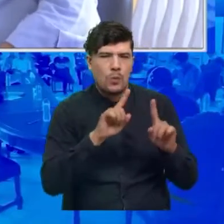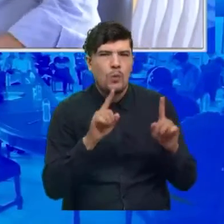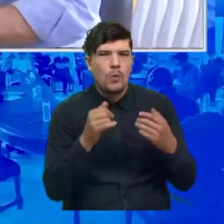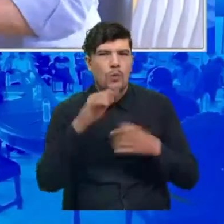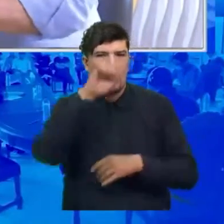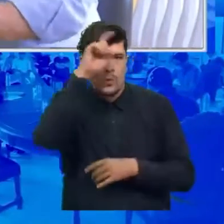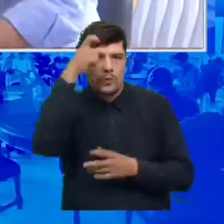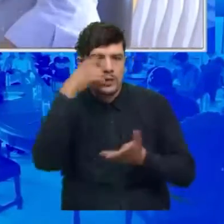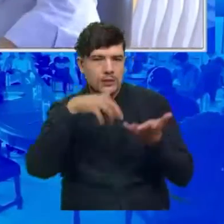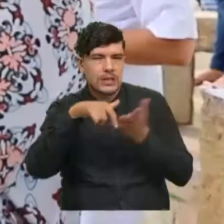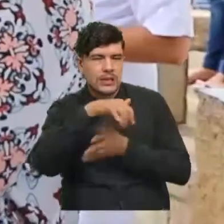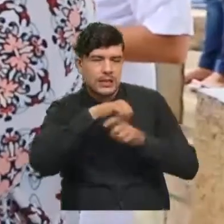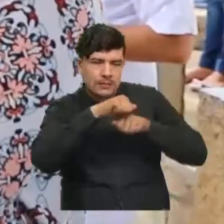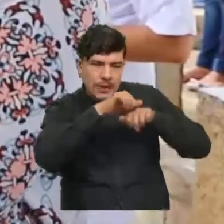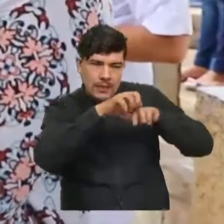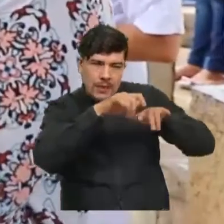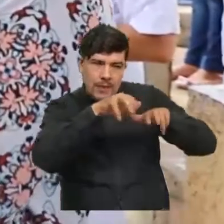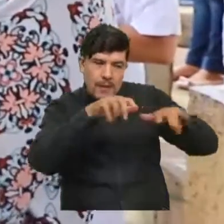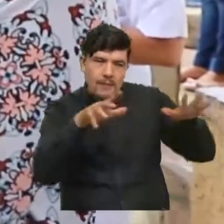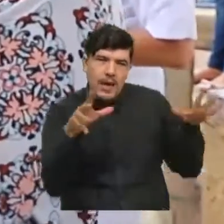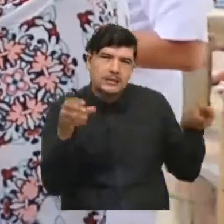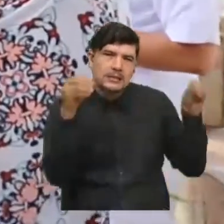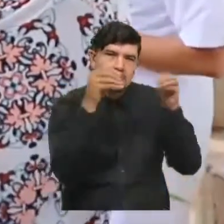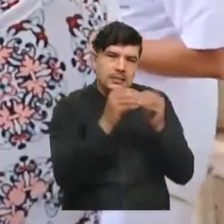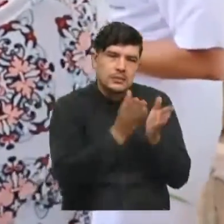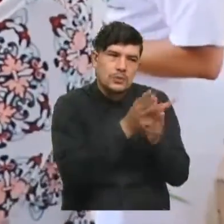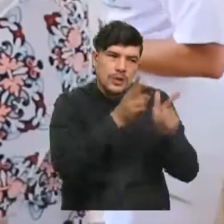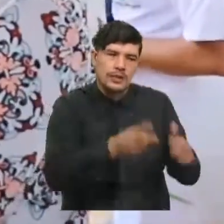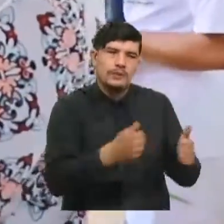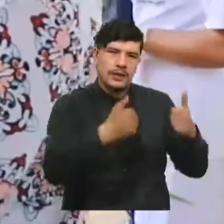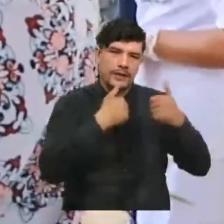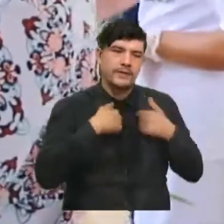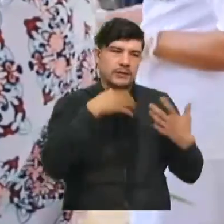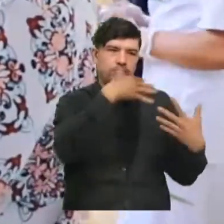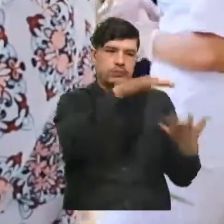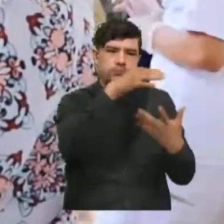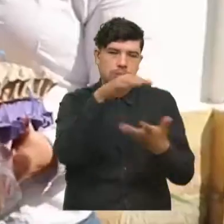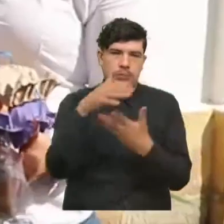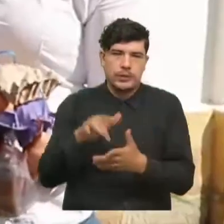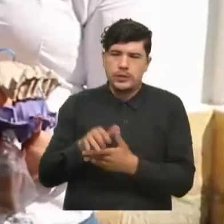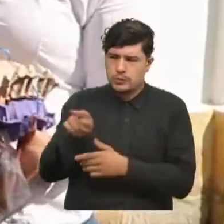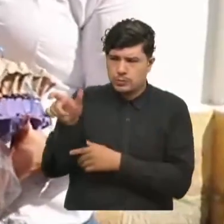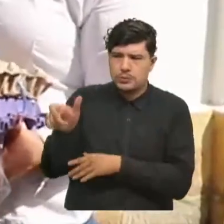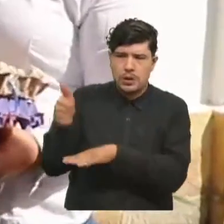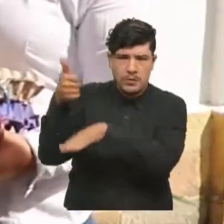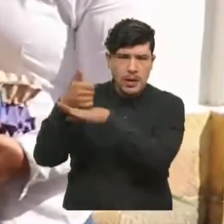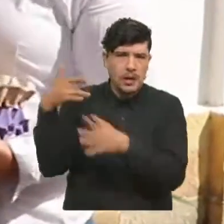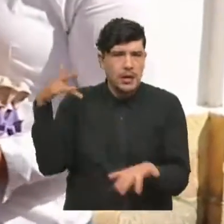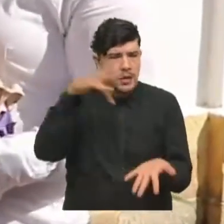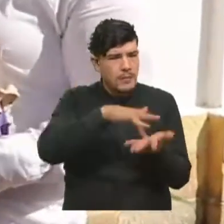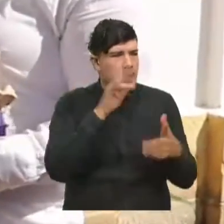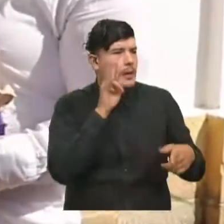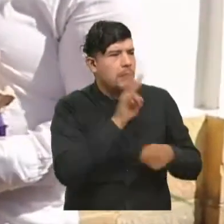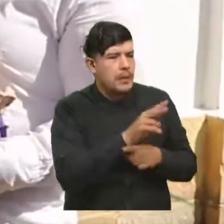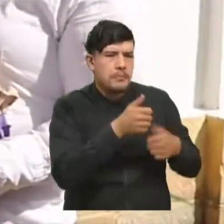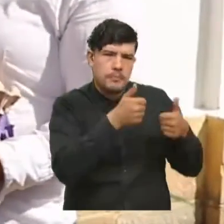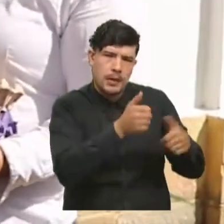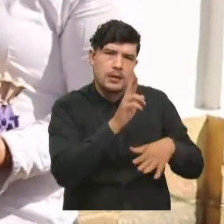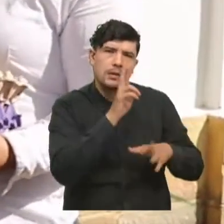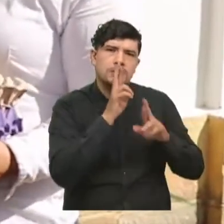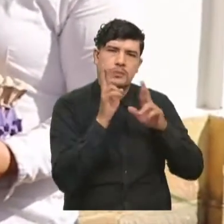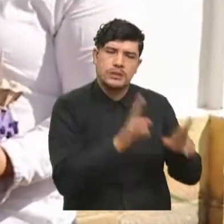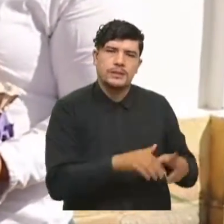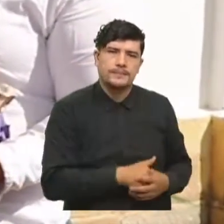mayor cobertura y creo que vino a no solo a verificar sino también a través los buenos resultados santander hoy es el segundo departamento que más